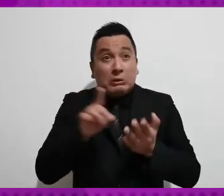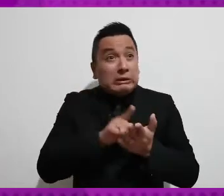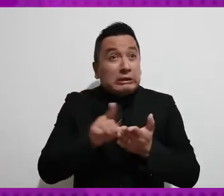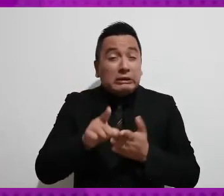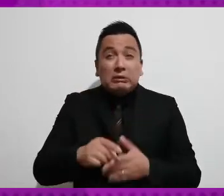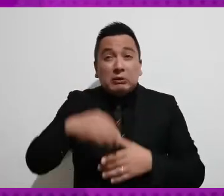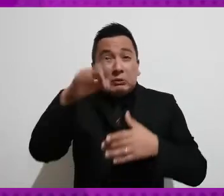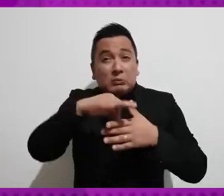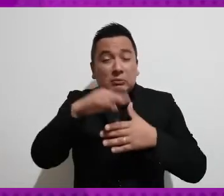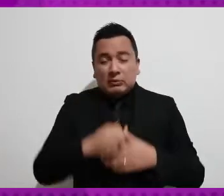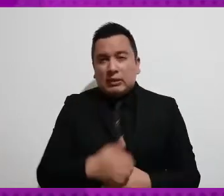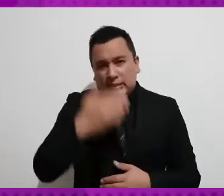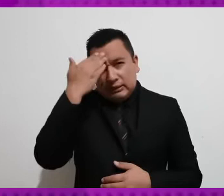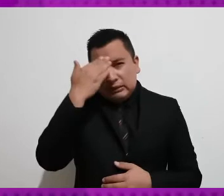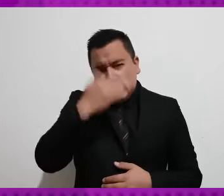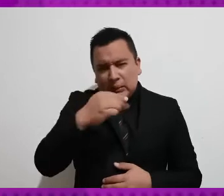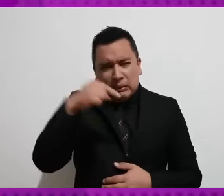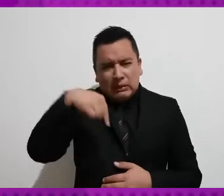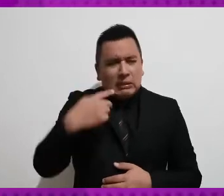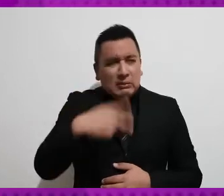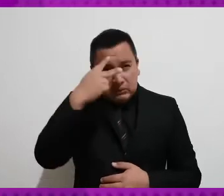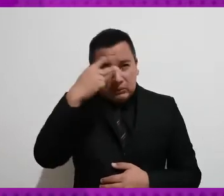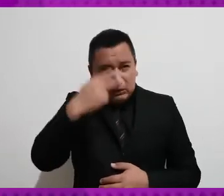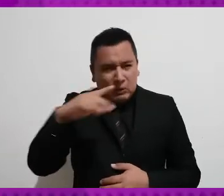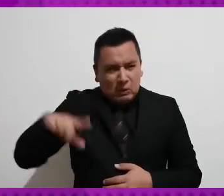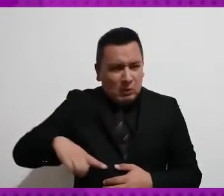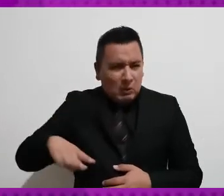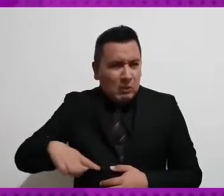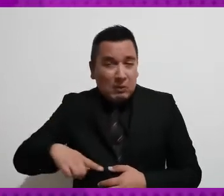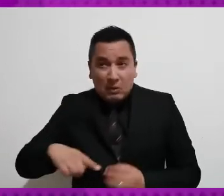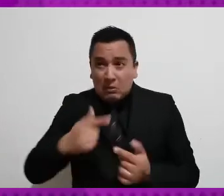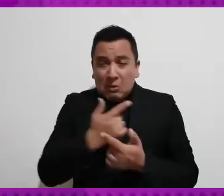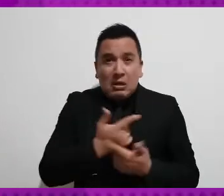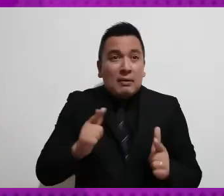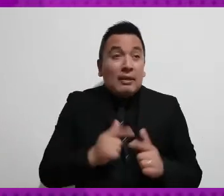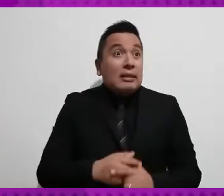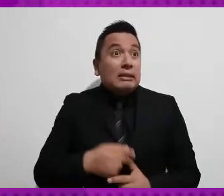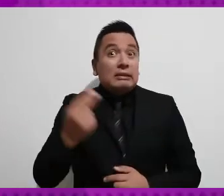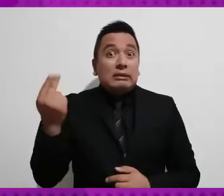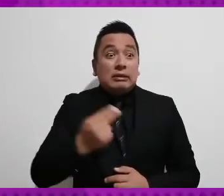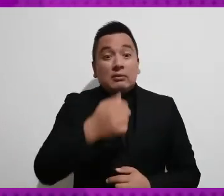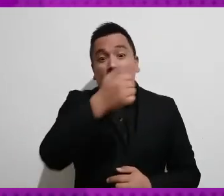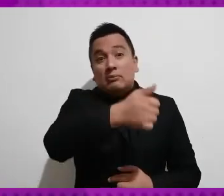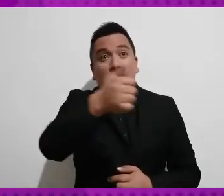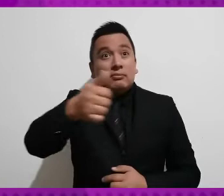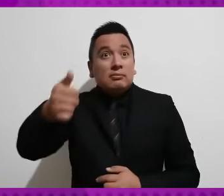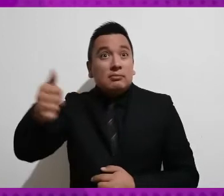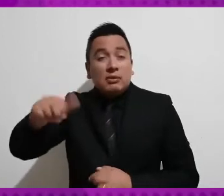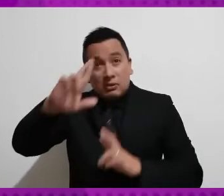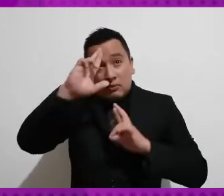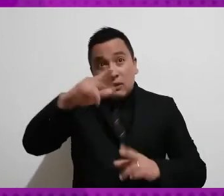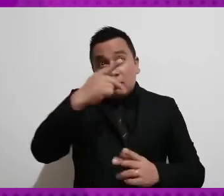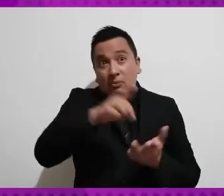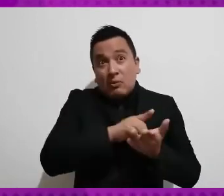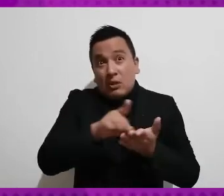que nuestra democracia procedimental se basa en el reconocimiento de los derechos político-electorales de toda la ciudadanía